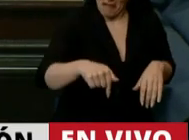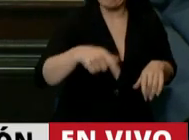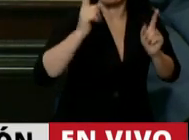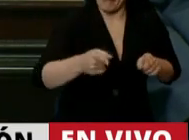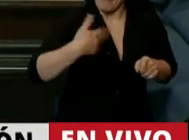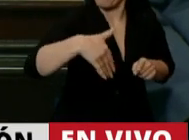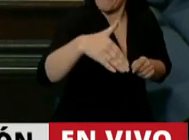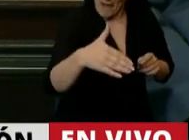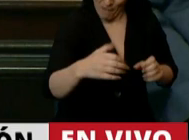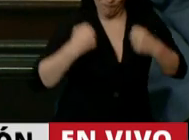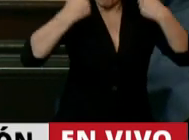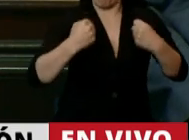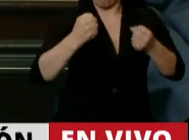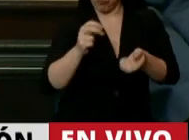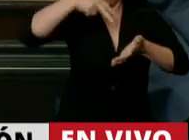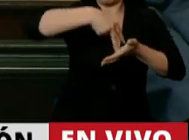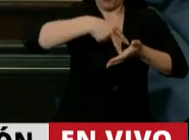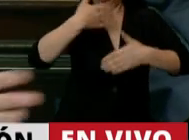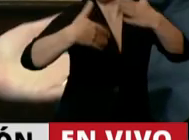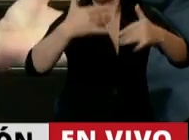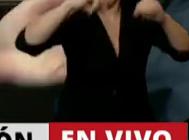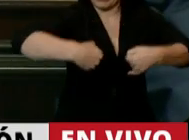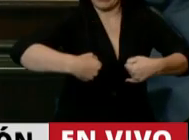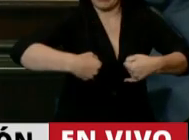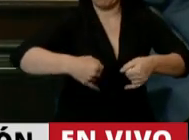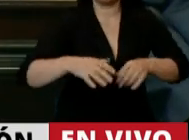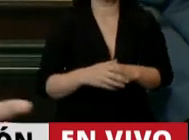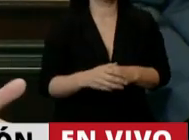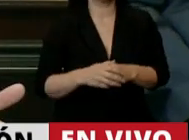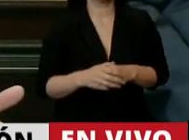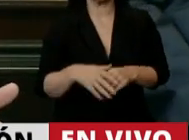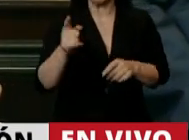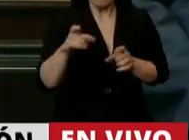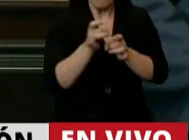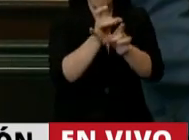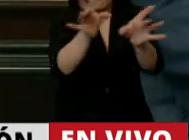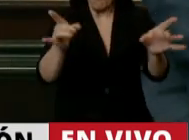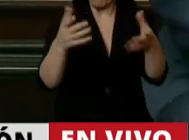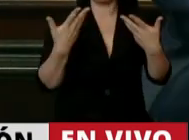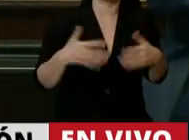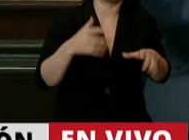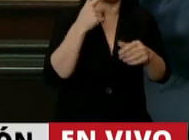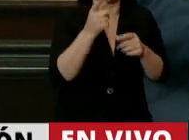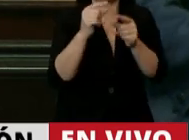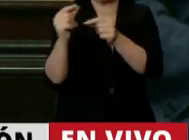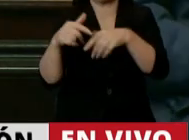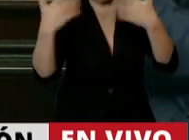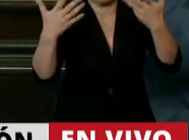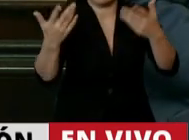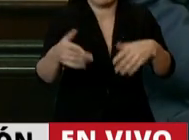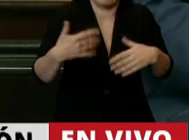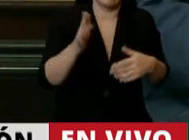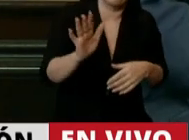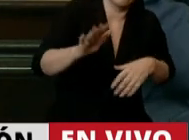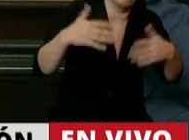Nosotros no tenemos que naturalizar los contagios, no tenemos que naturalizar las muertes, tampoco